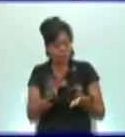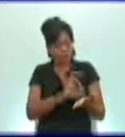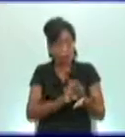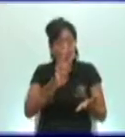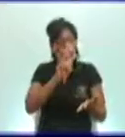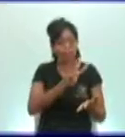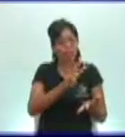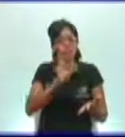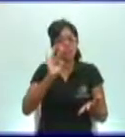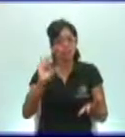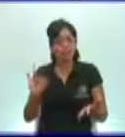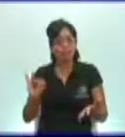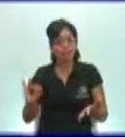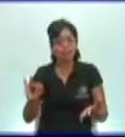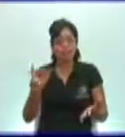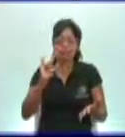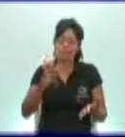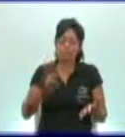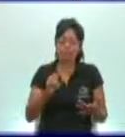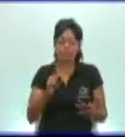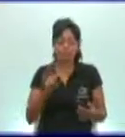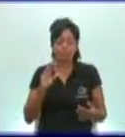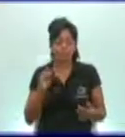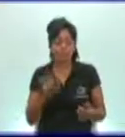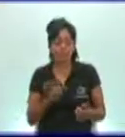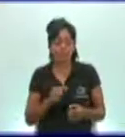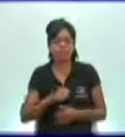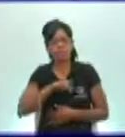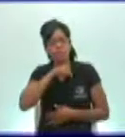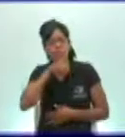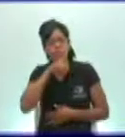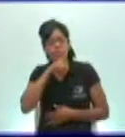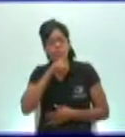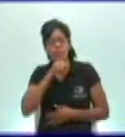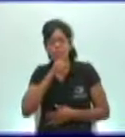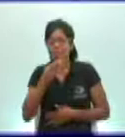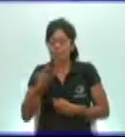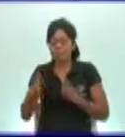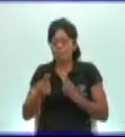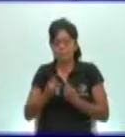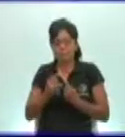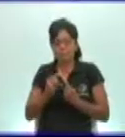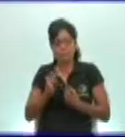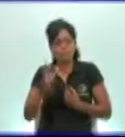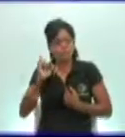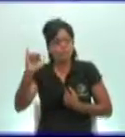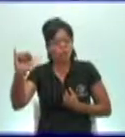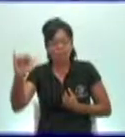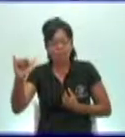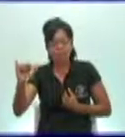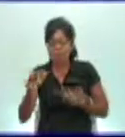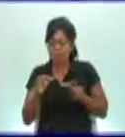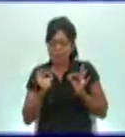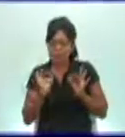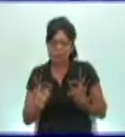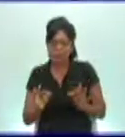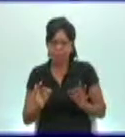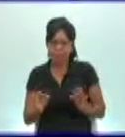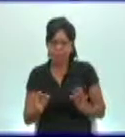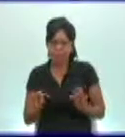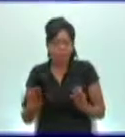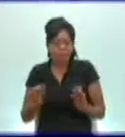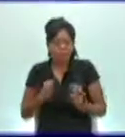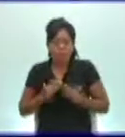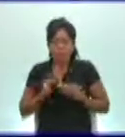379. Y dice así: la madre, esté cerca o lejos de nosotros, es el sostén de nuestras